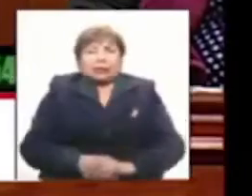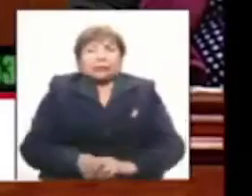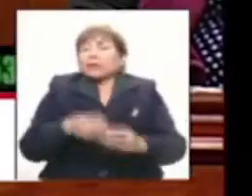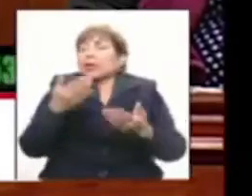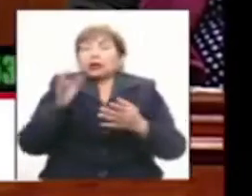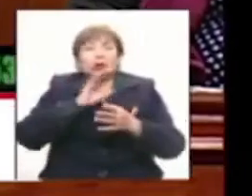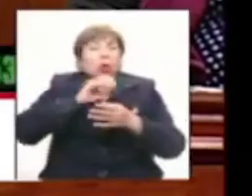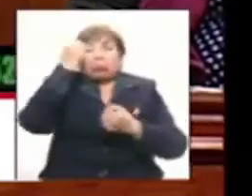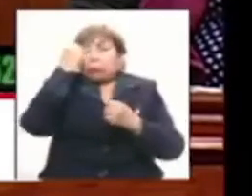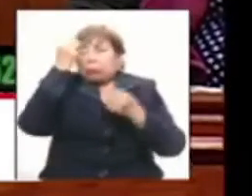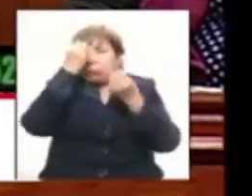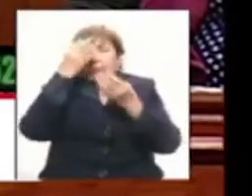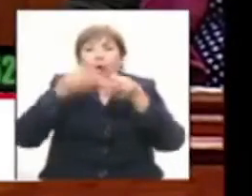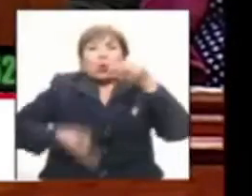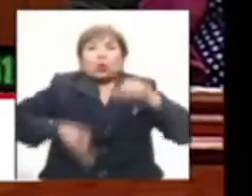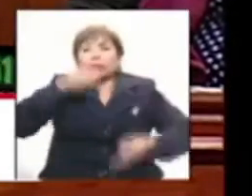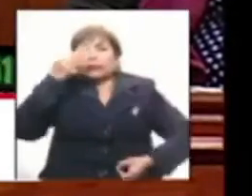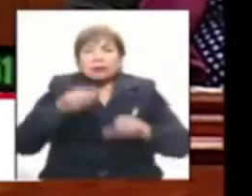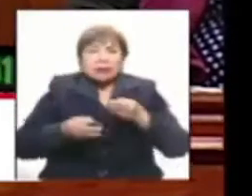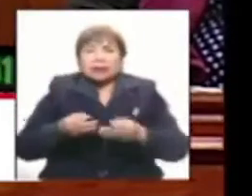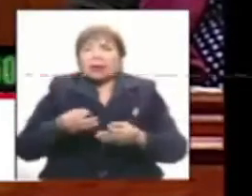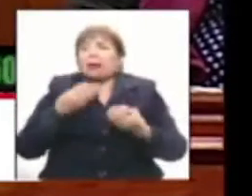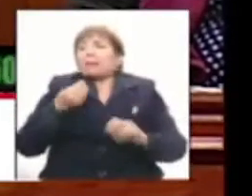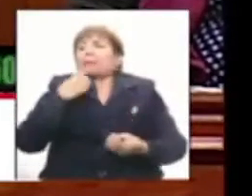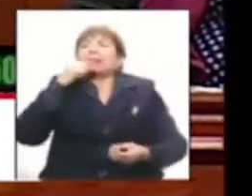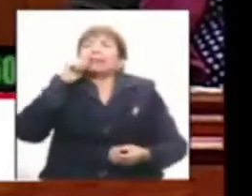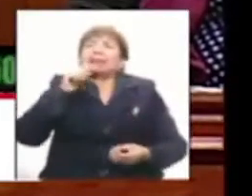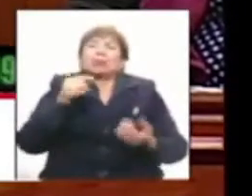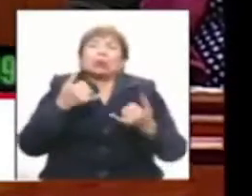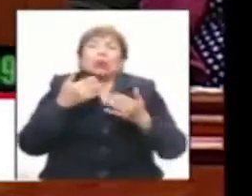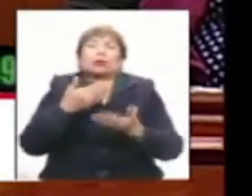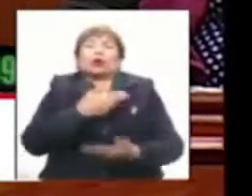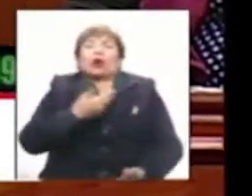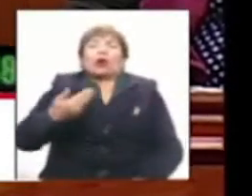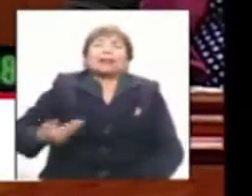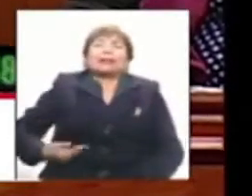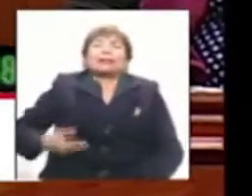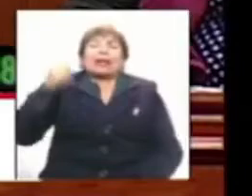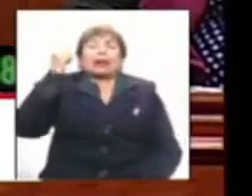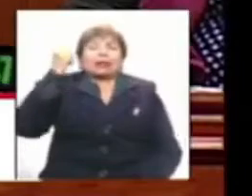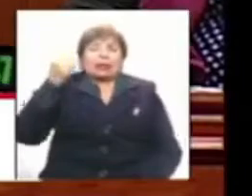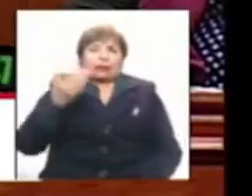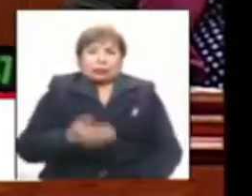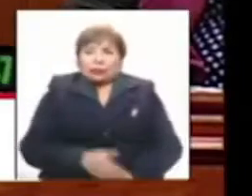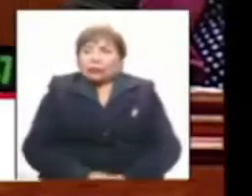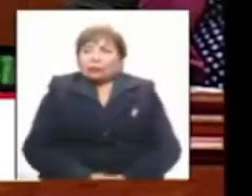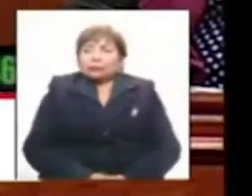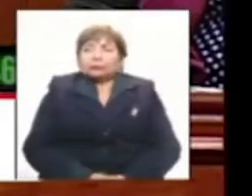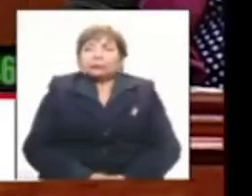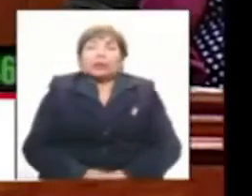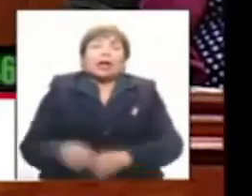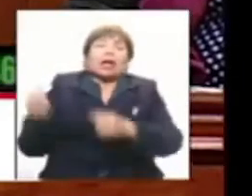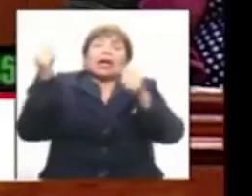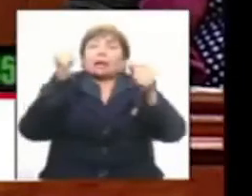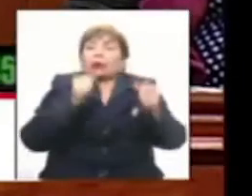No desacatando los mandatos judiciales, porque estamos jugando con el Estado de Derecho, señores. El